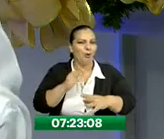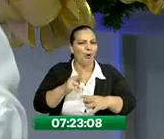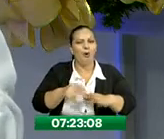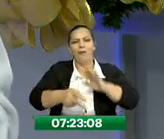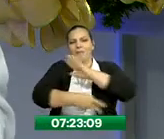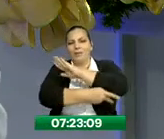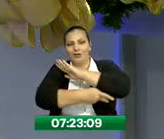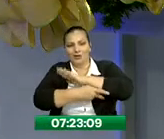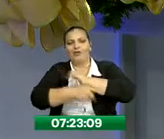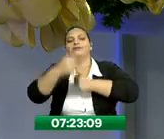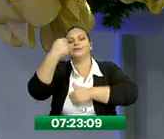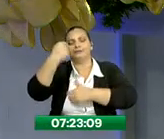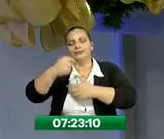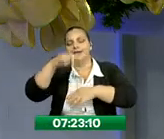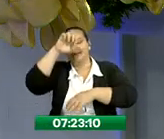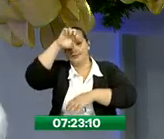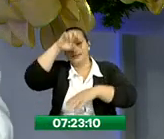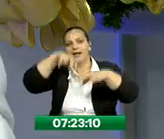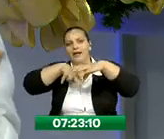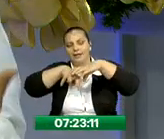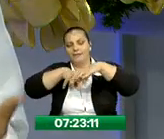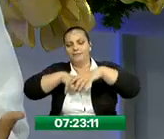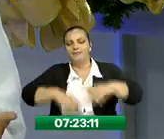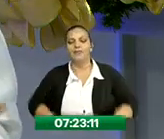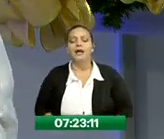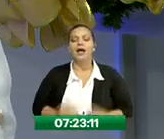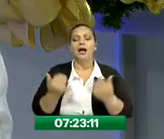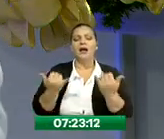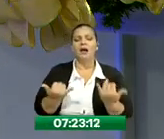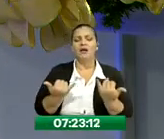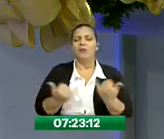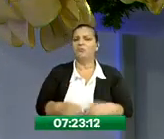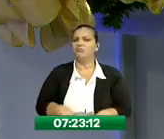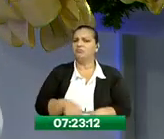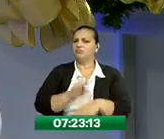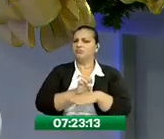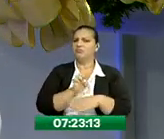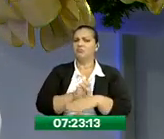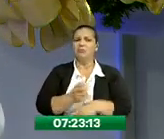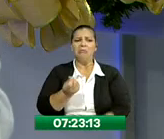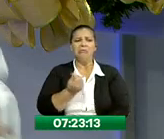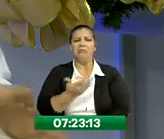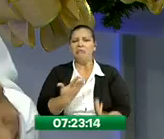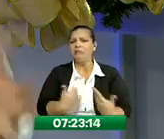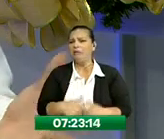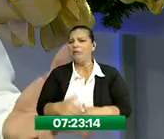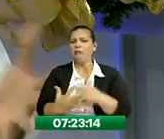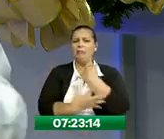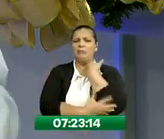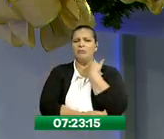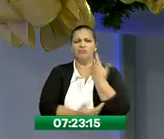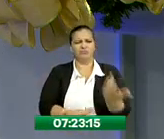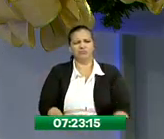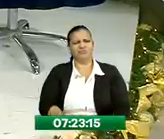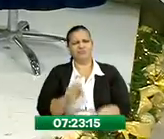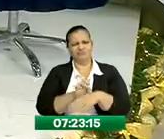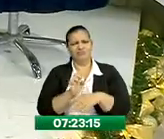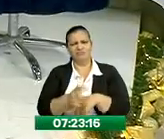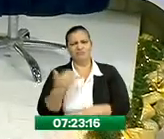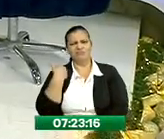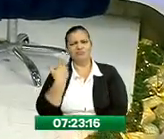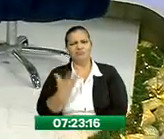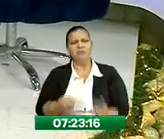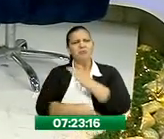en qué hacer. Porque no es posible que sigamos administrando pobrezas y carencias cuando tenemos un subsuelo lleno de recursos.